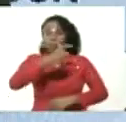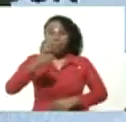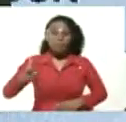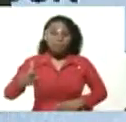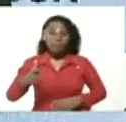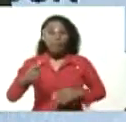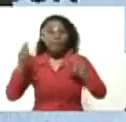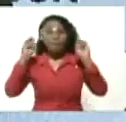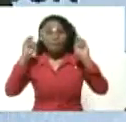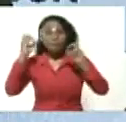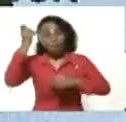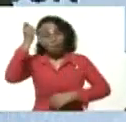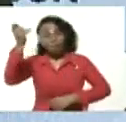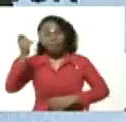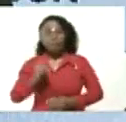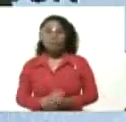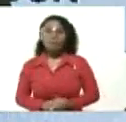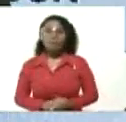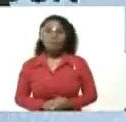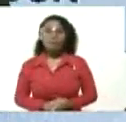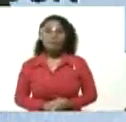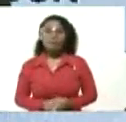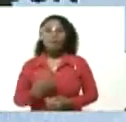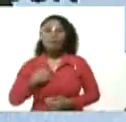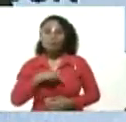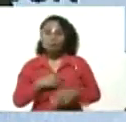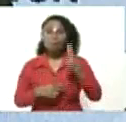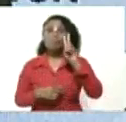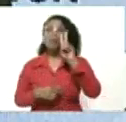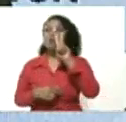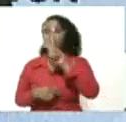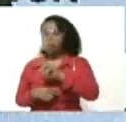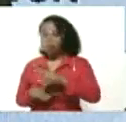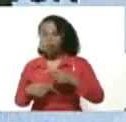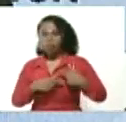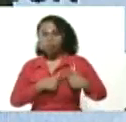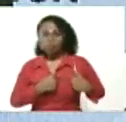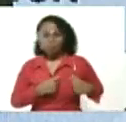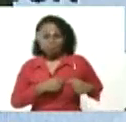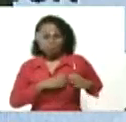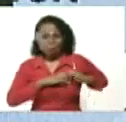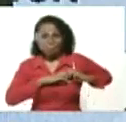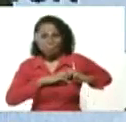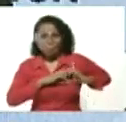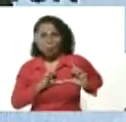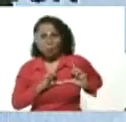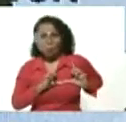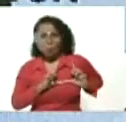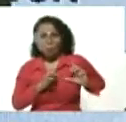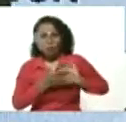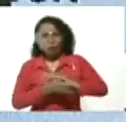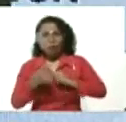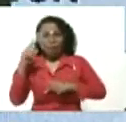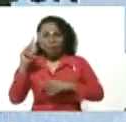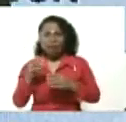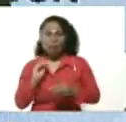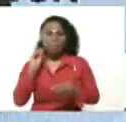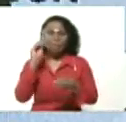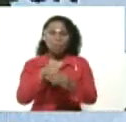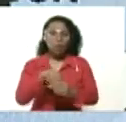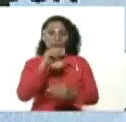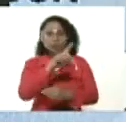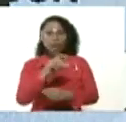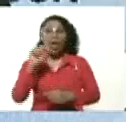margen de las ideologías. Hemos visto, con el corazón roto, en qué ha quedado la intervención norteamericana en Libia,